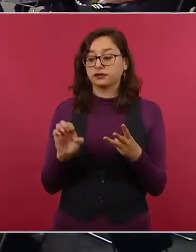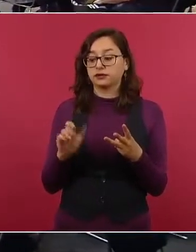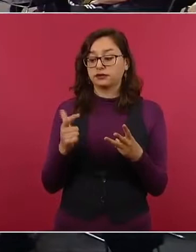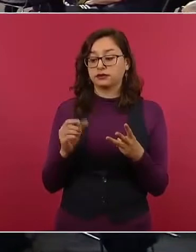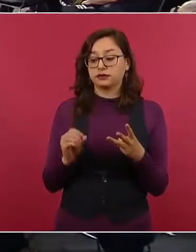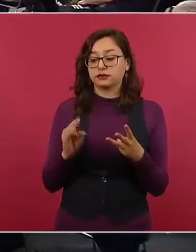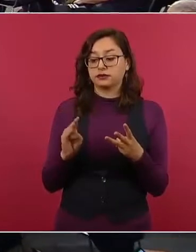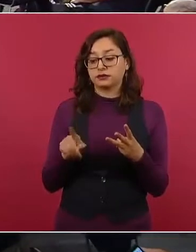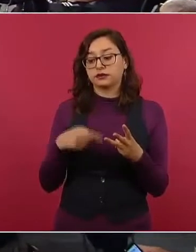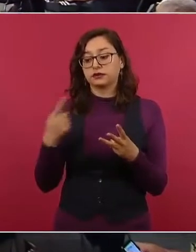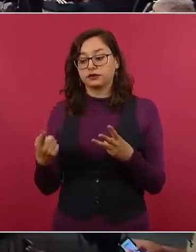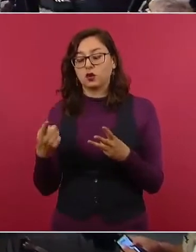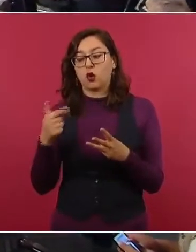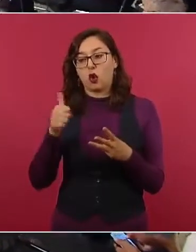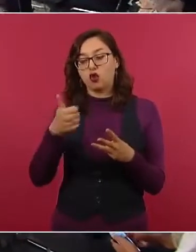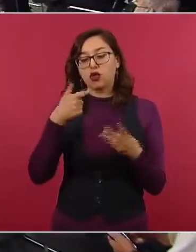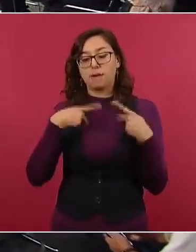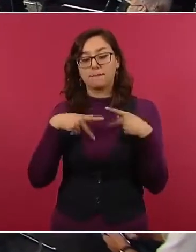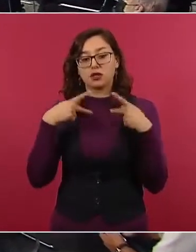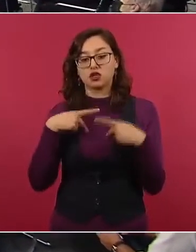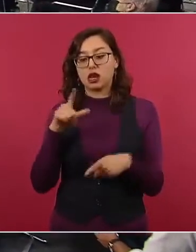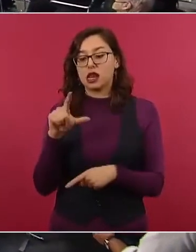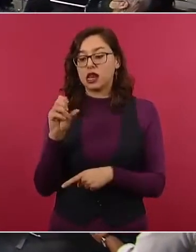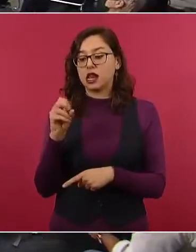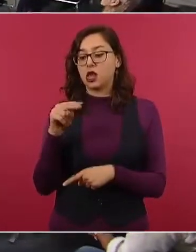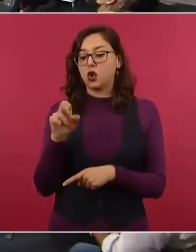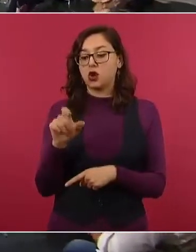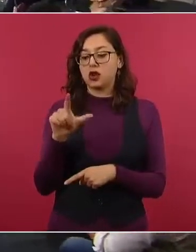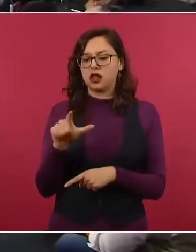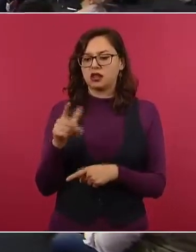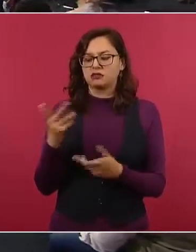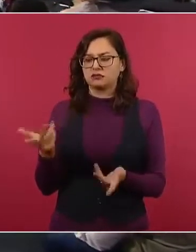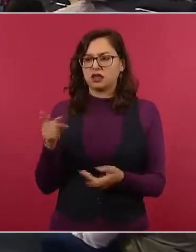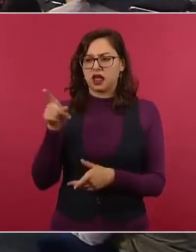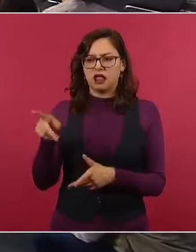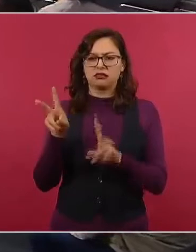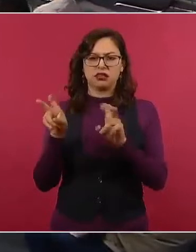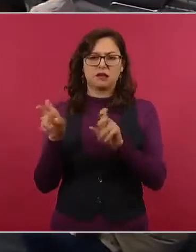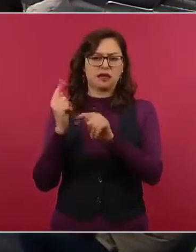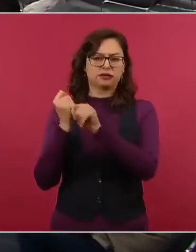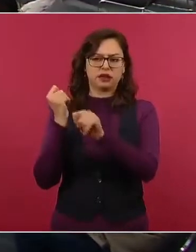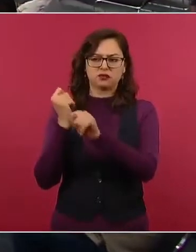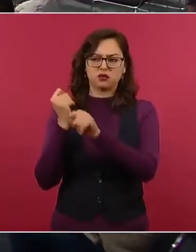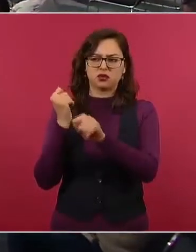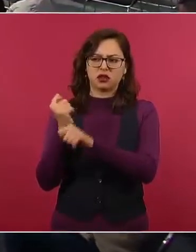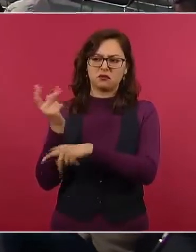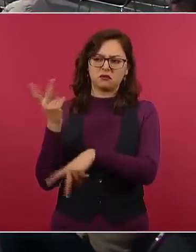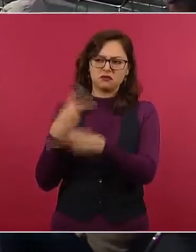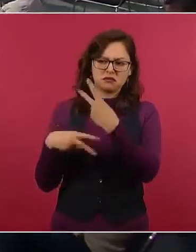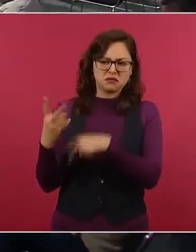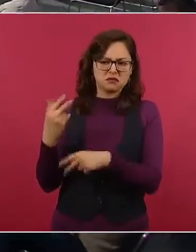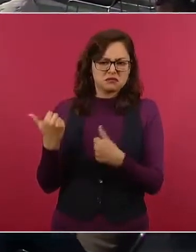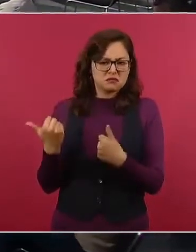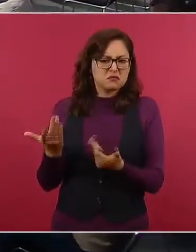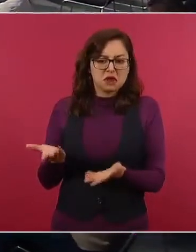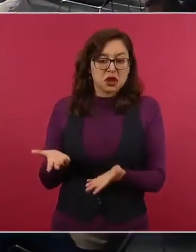era Leonel Noya, que es un transportista. ¿Qué hacía ahí? ¿Quién sabe? Lo que yo sé es que respalda mucho